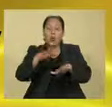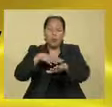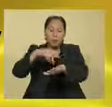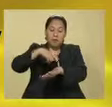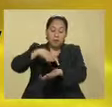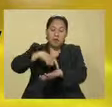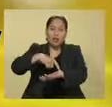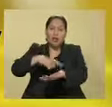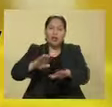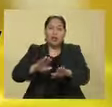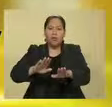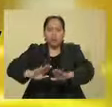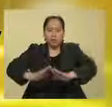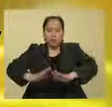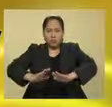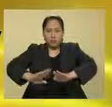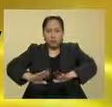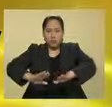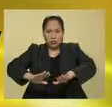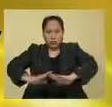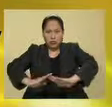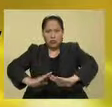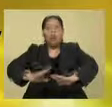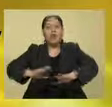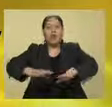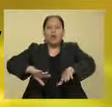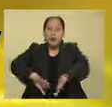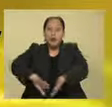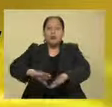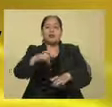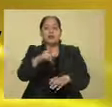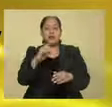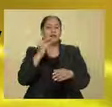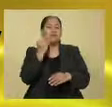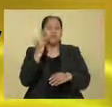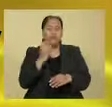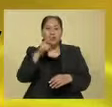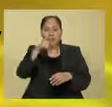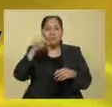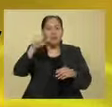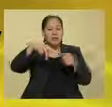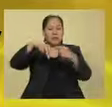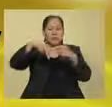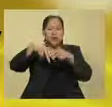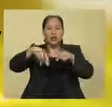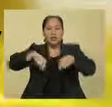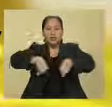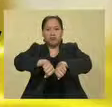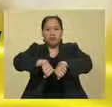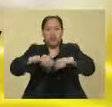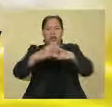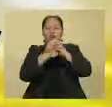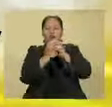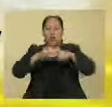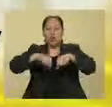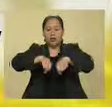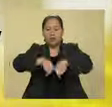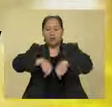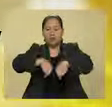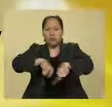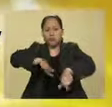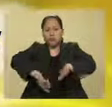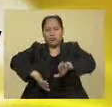hacia adentro, que pronas, pues también hasta tú puedes ver cómo las piernas están muchas veces